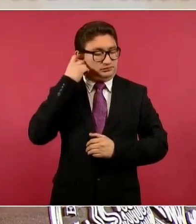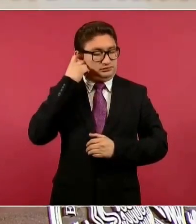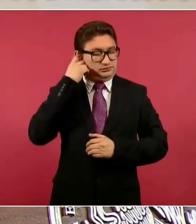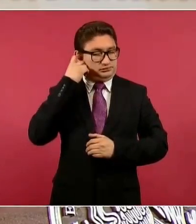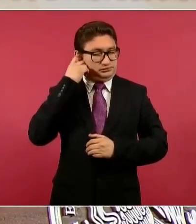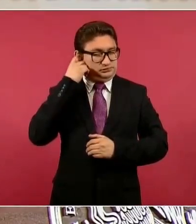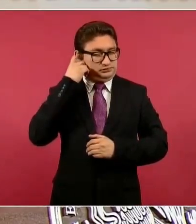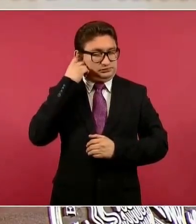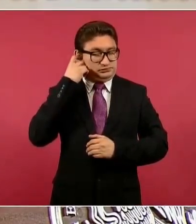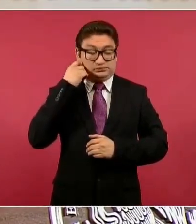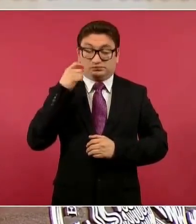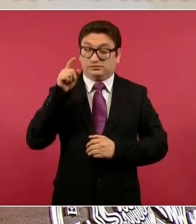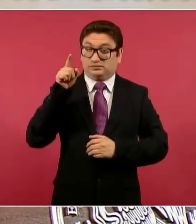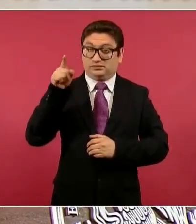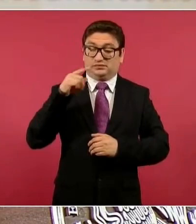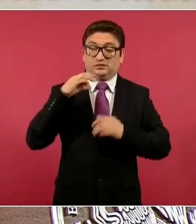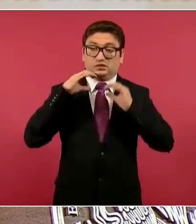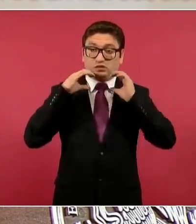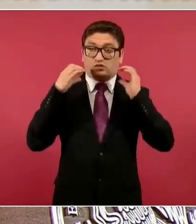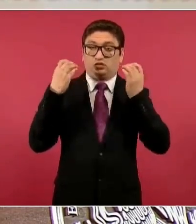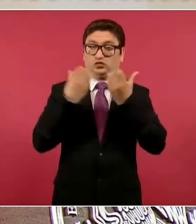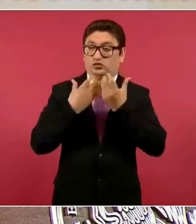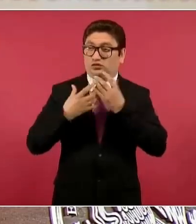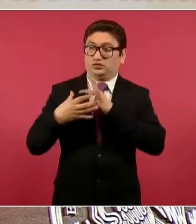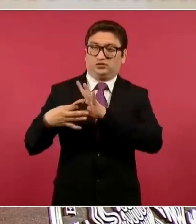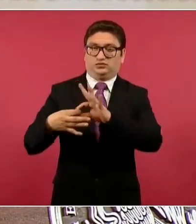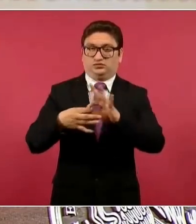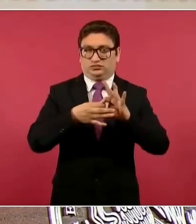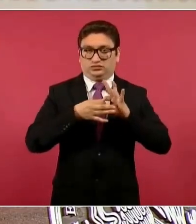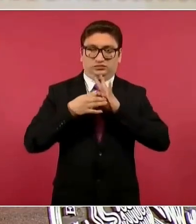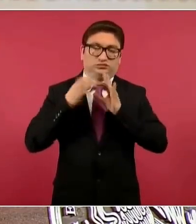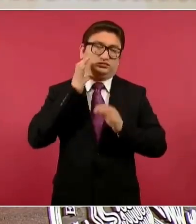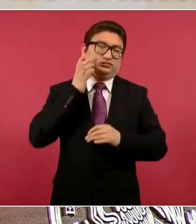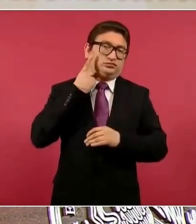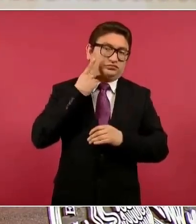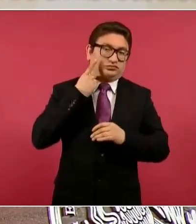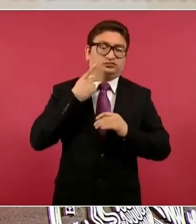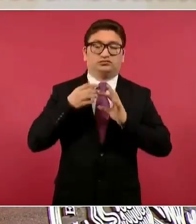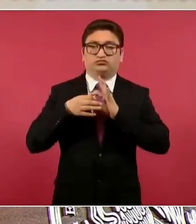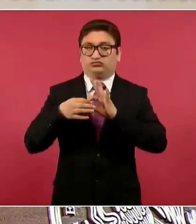el Congreso nos uniéramos